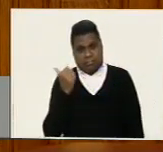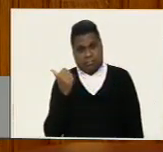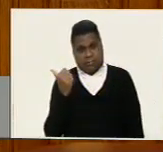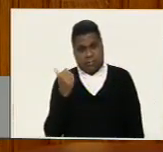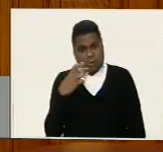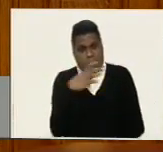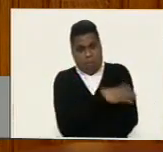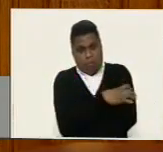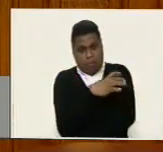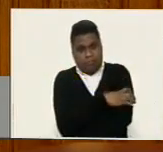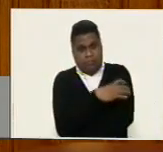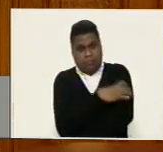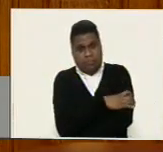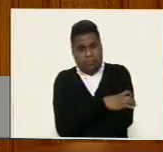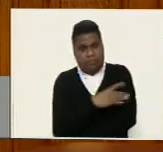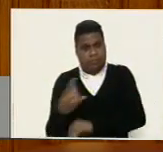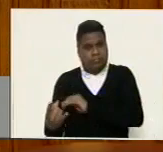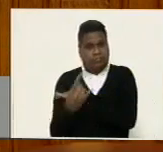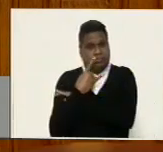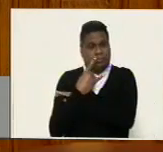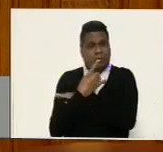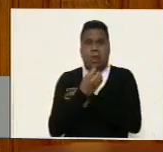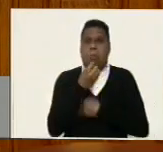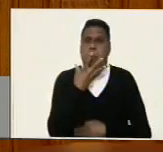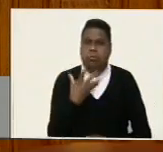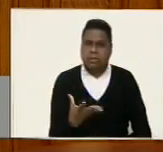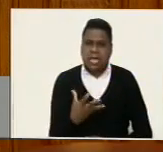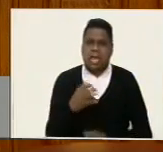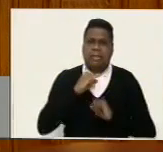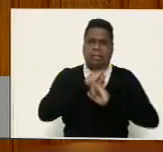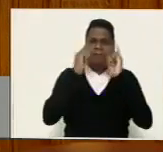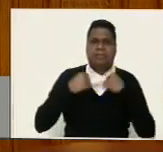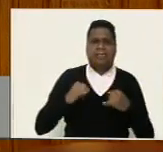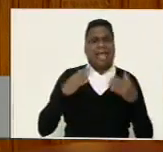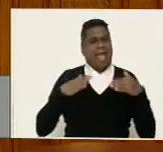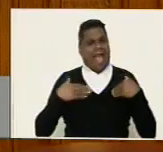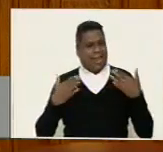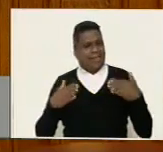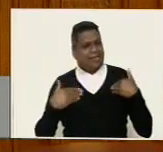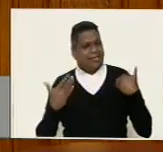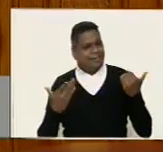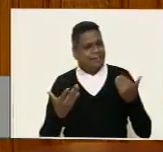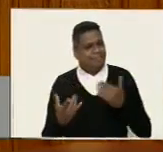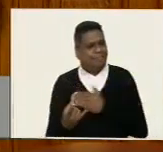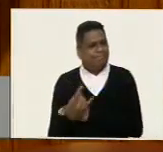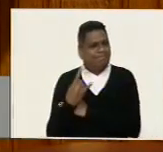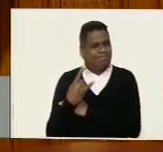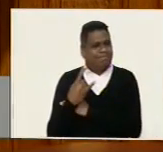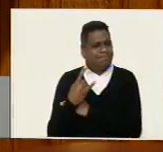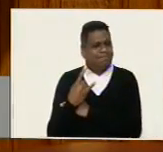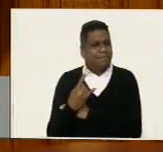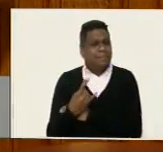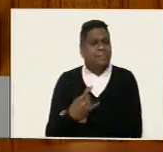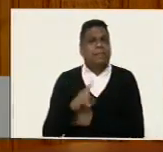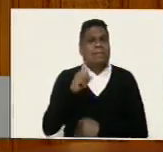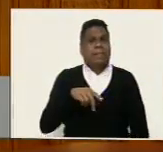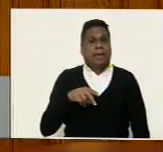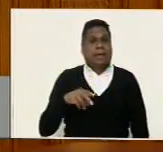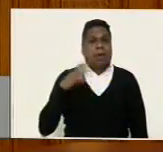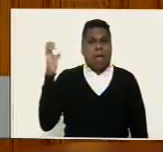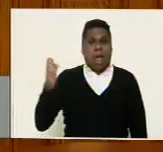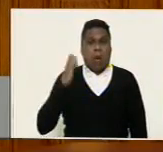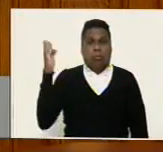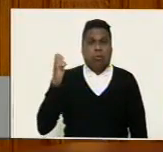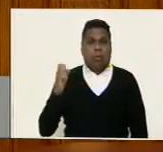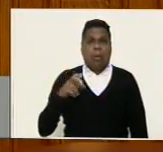adversan, enemigos de la bondad, de la felicidad y de la alegría, para los imperialistas de Europa y los del